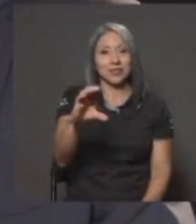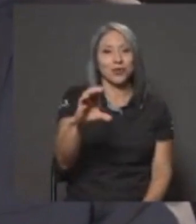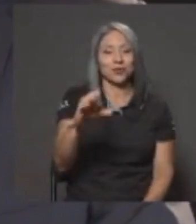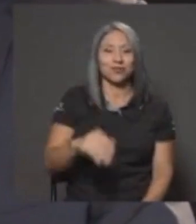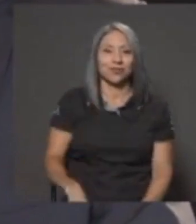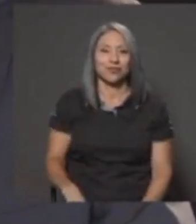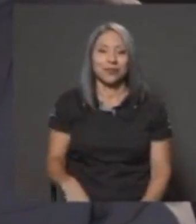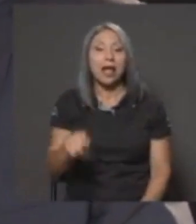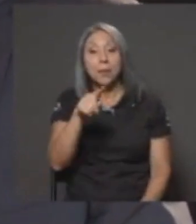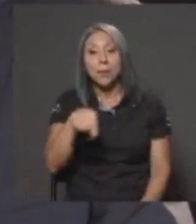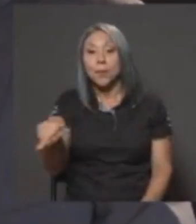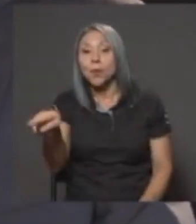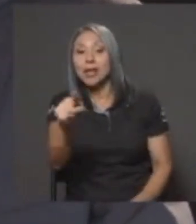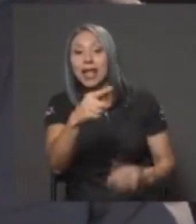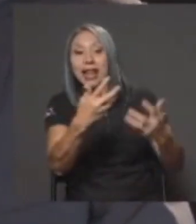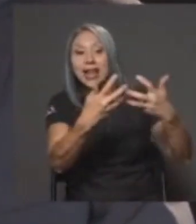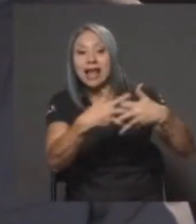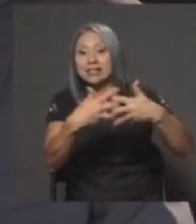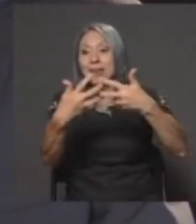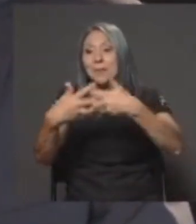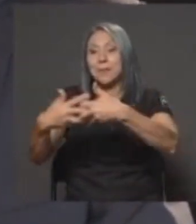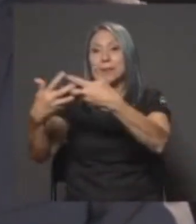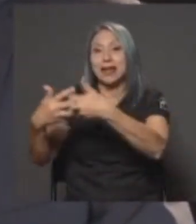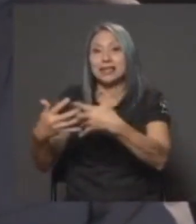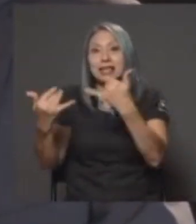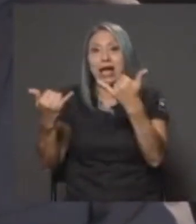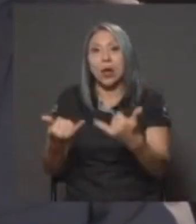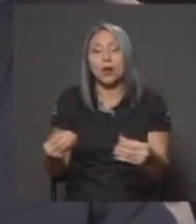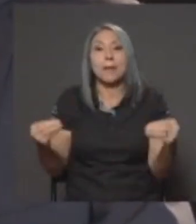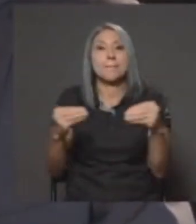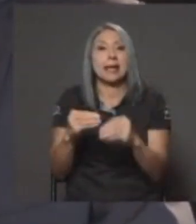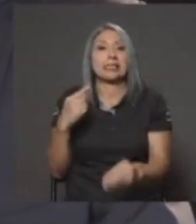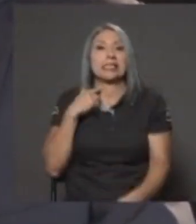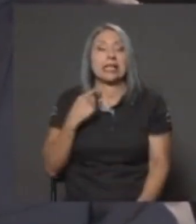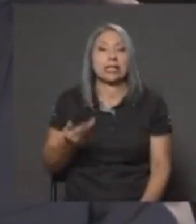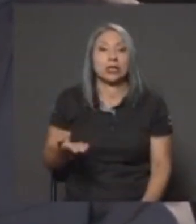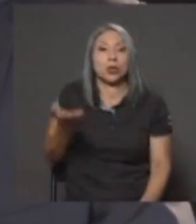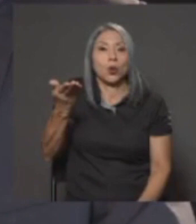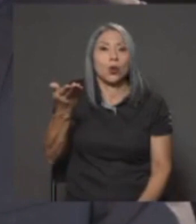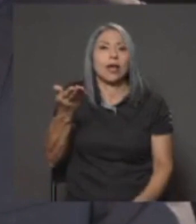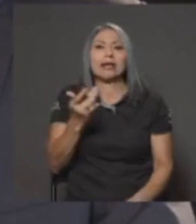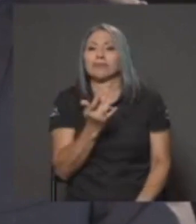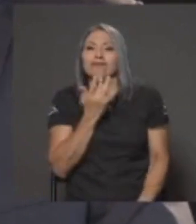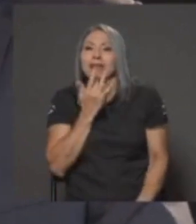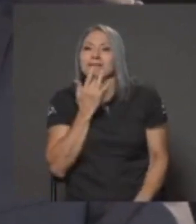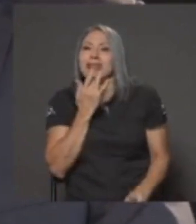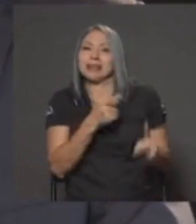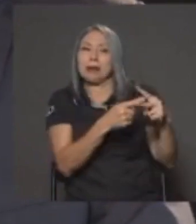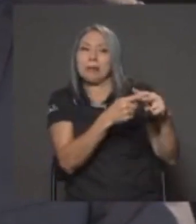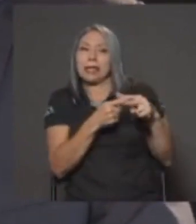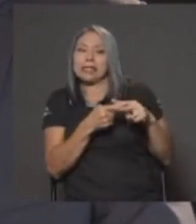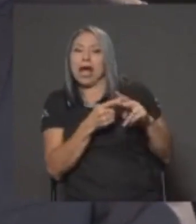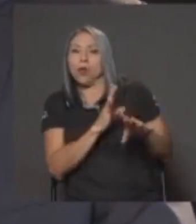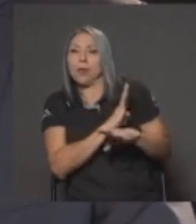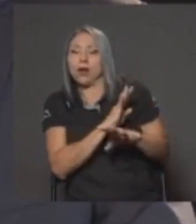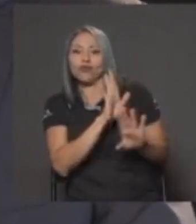empresas ante tasas más altas prefieren no pedir